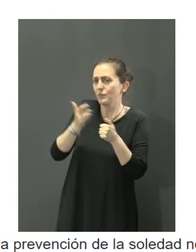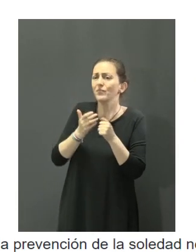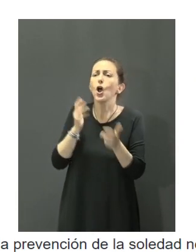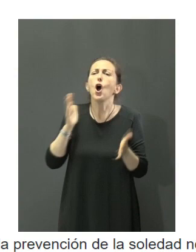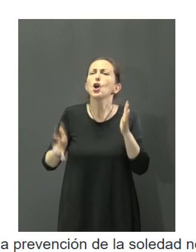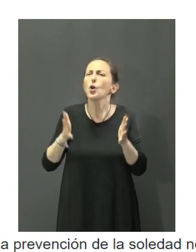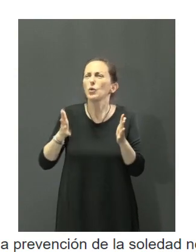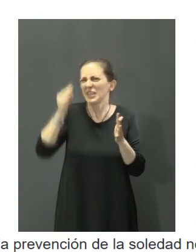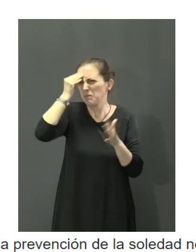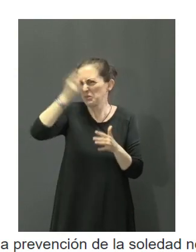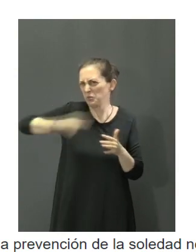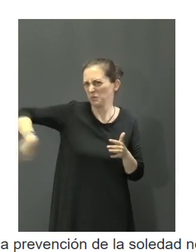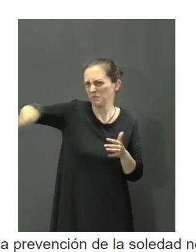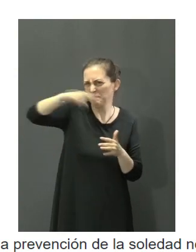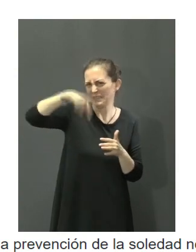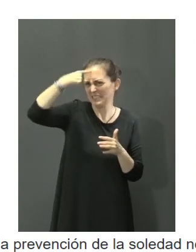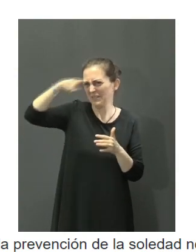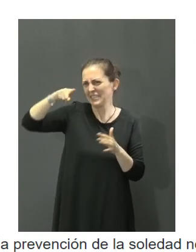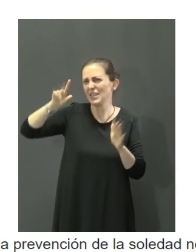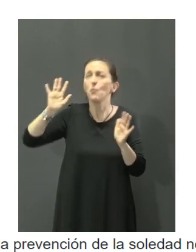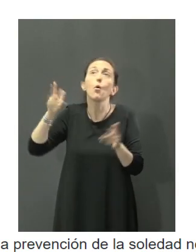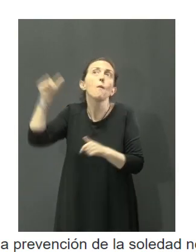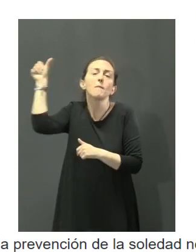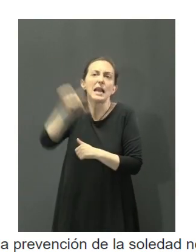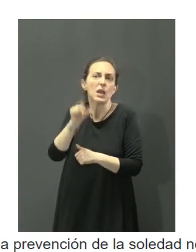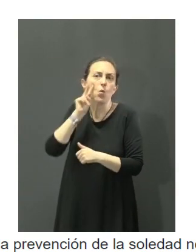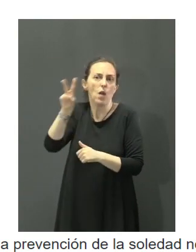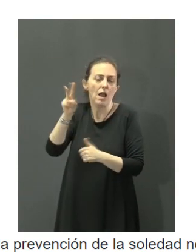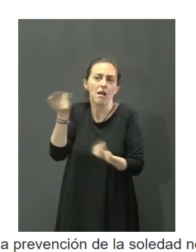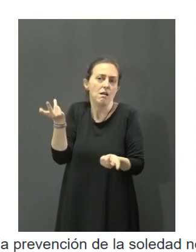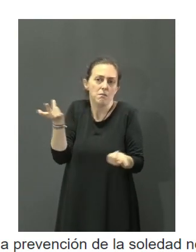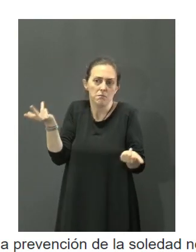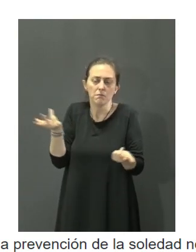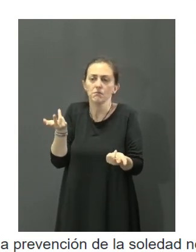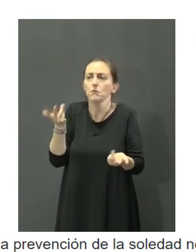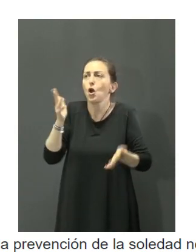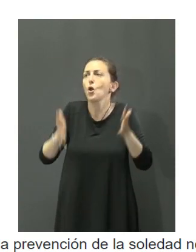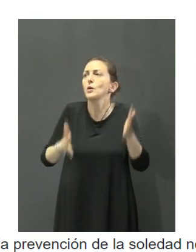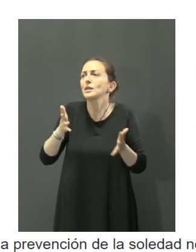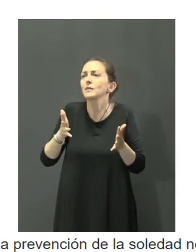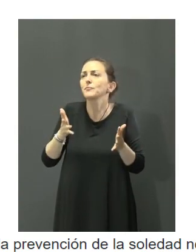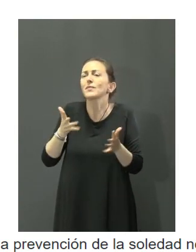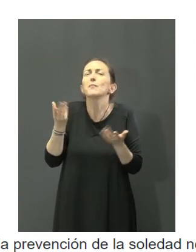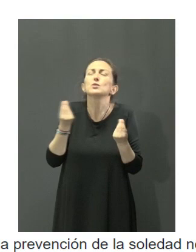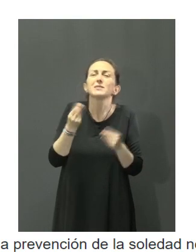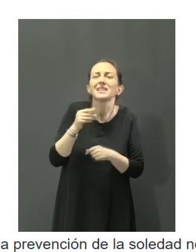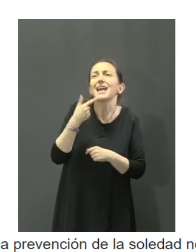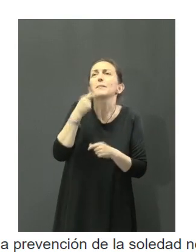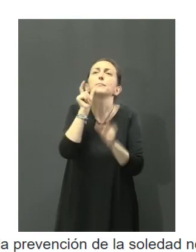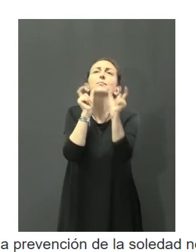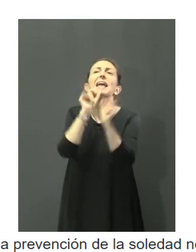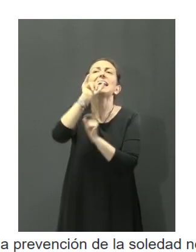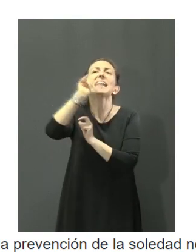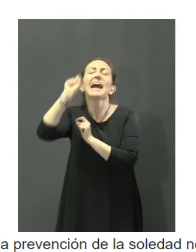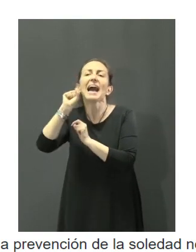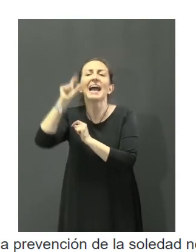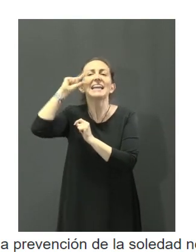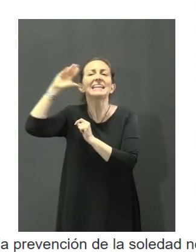robótica yo creo que todo el mundo tiene la idea, aunque sea de las películas, ¿no? Digamos, tenemos esto, mucha gente le llama inteligencia